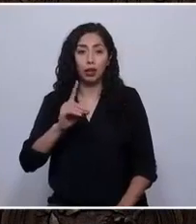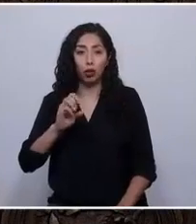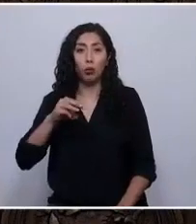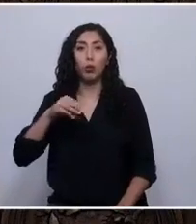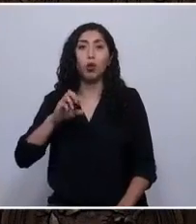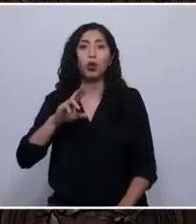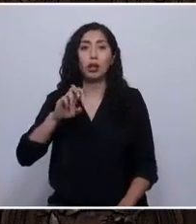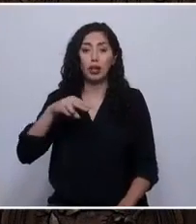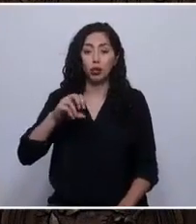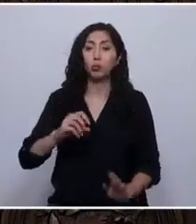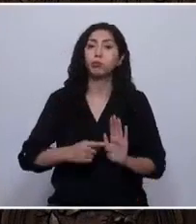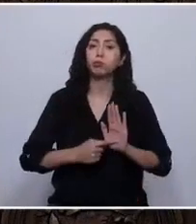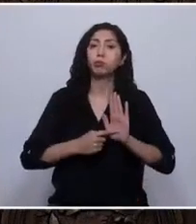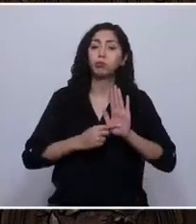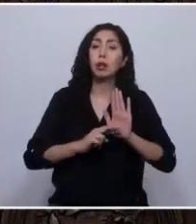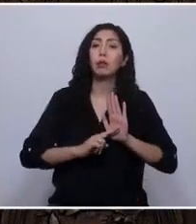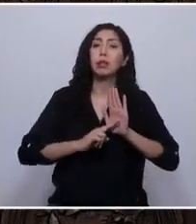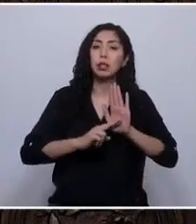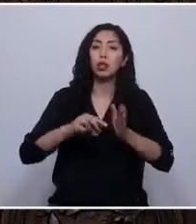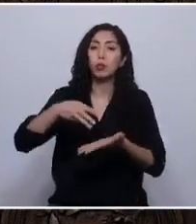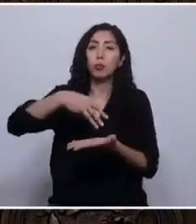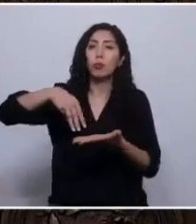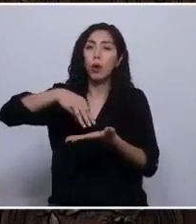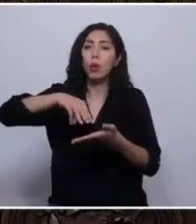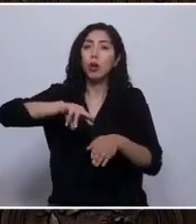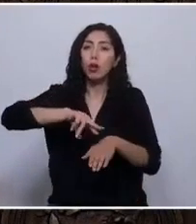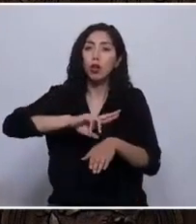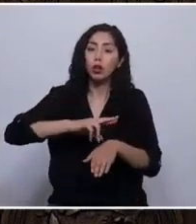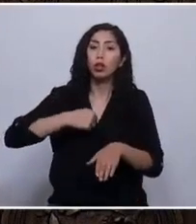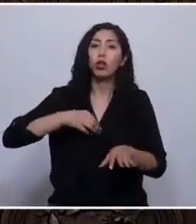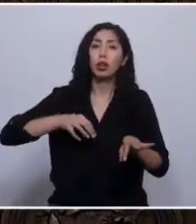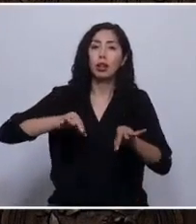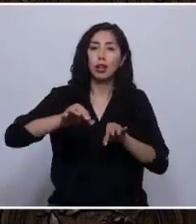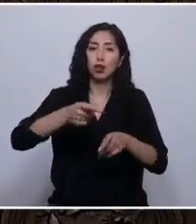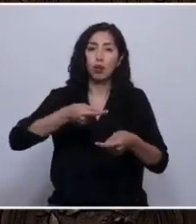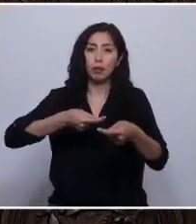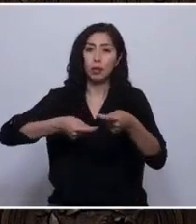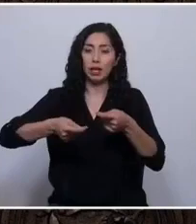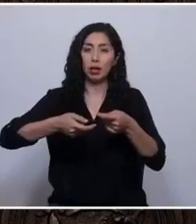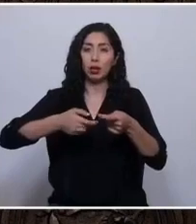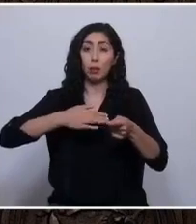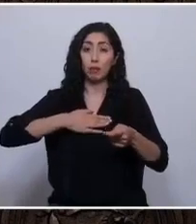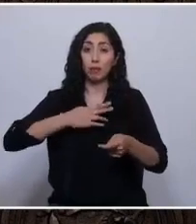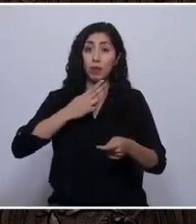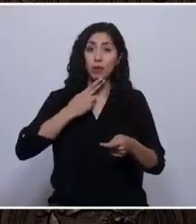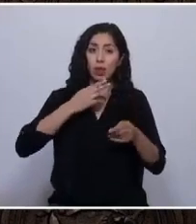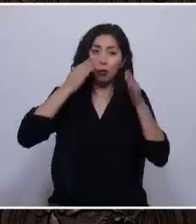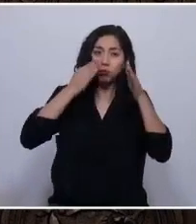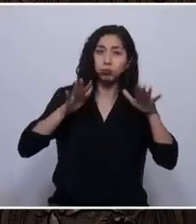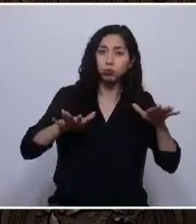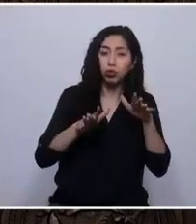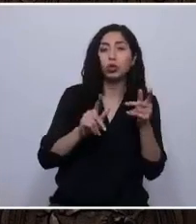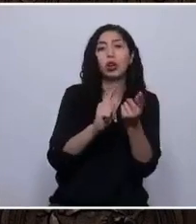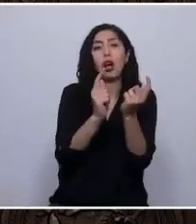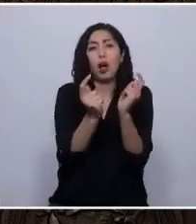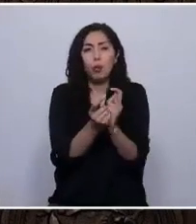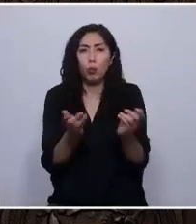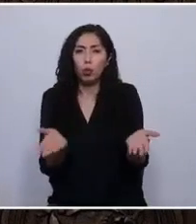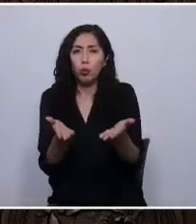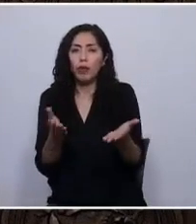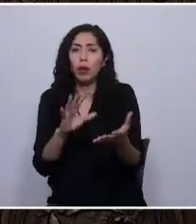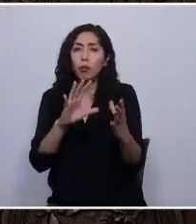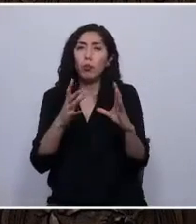Maule Norte, soy ingeniero comercial, pero le he dedicado mi vida y esfuerzo al campo, a promover el mundo rural y nuestra